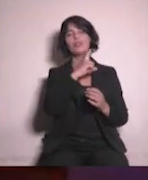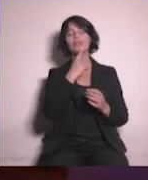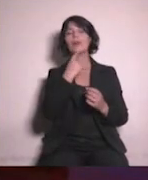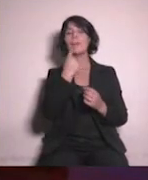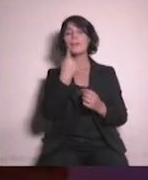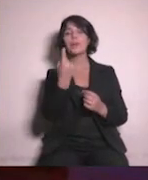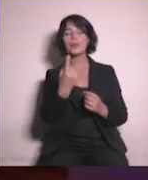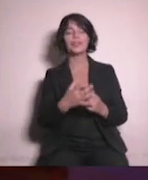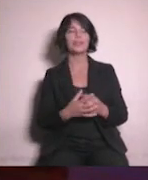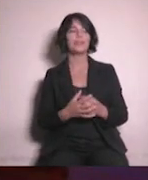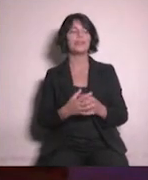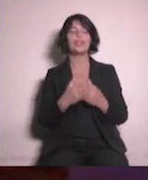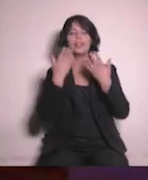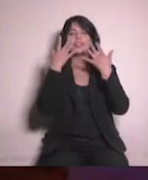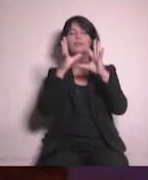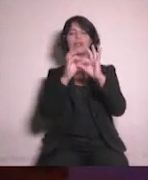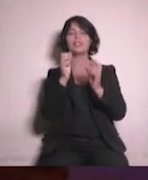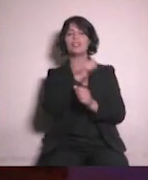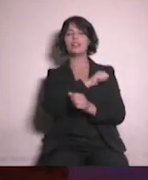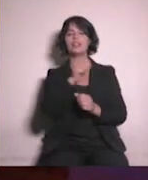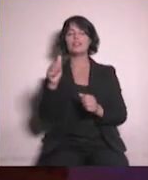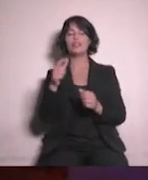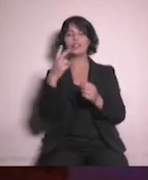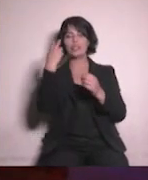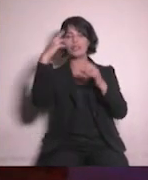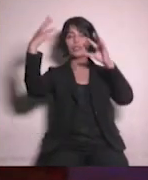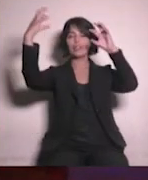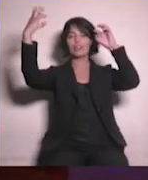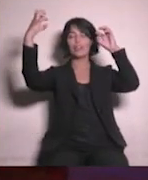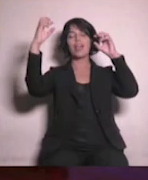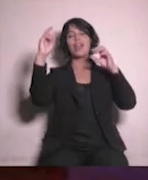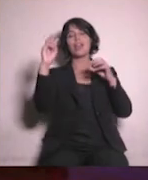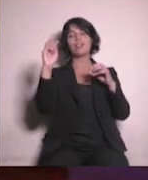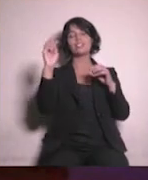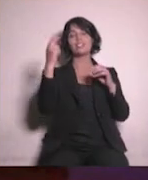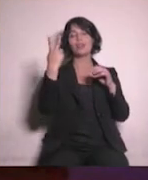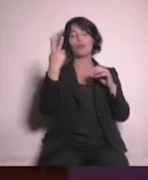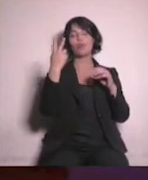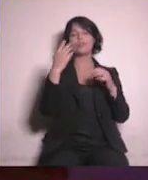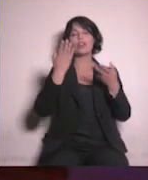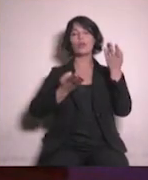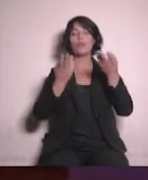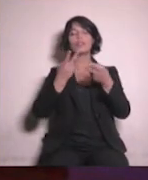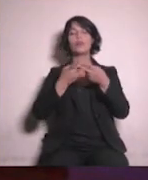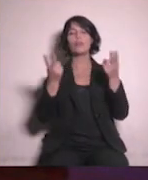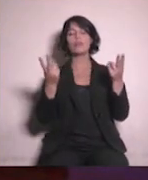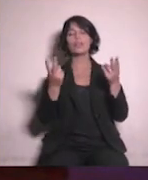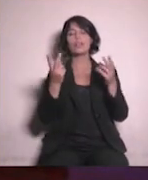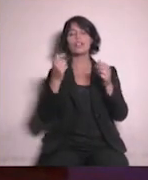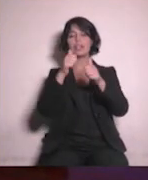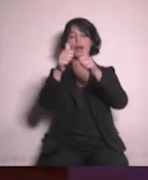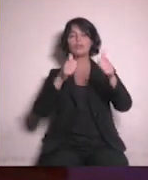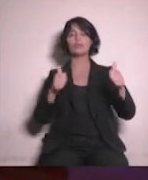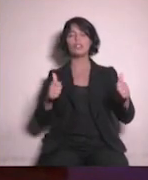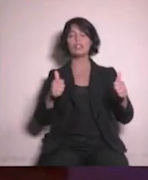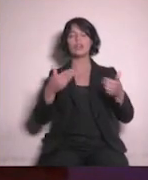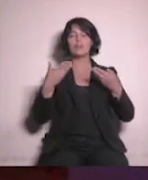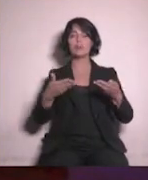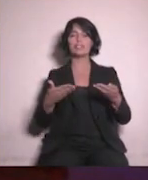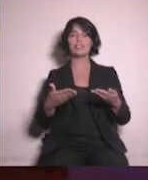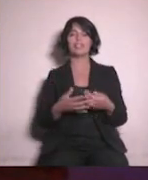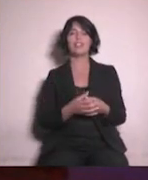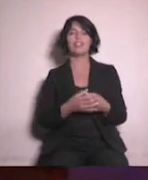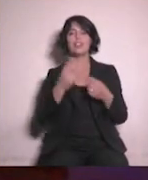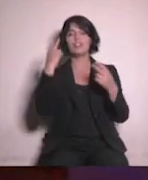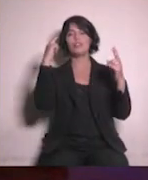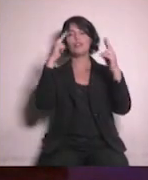pregunta. Agradecemos a todos los que nos siguieron en esta segunda cuenta pública de AFP Habitat y a las autoridades presentes.